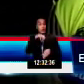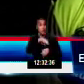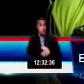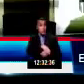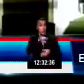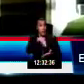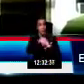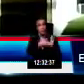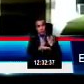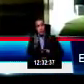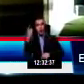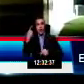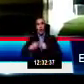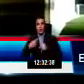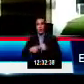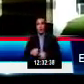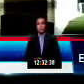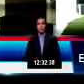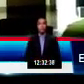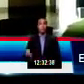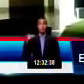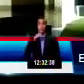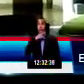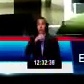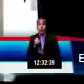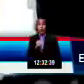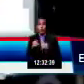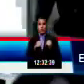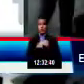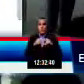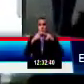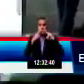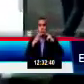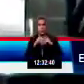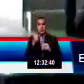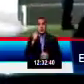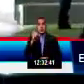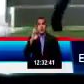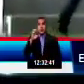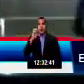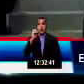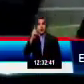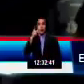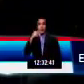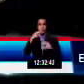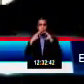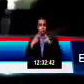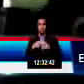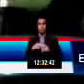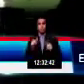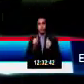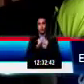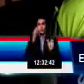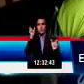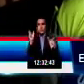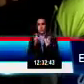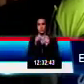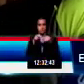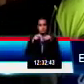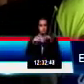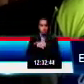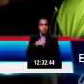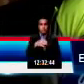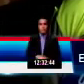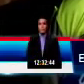audiencia respectiva. En Puerto Viejo, una de las oficinas del SECOT fueron requisadas por los agentes de la UIAD en presencia del fiscal de turno.